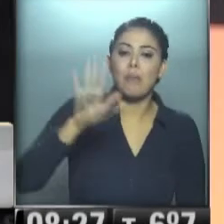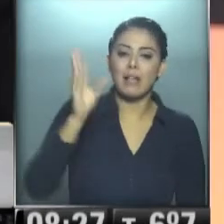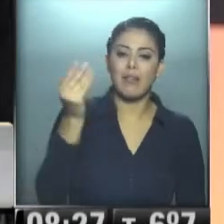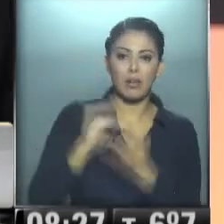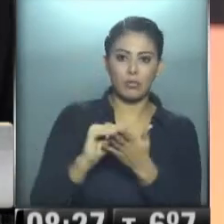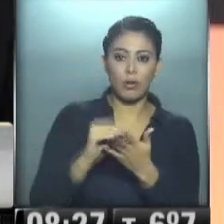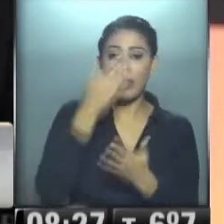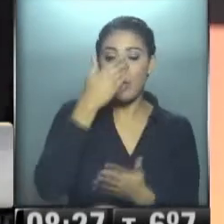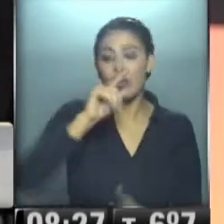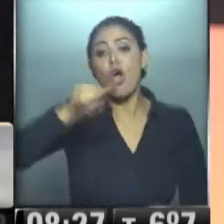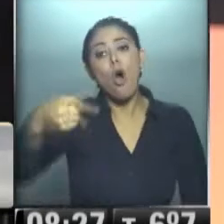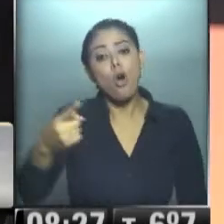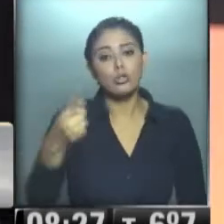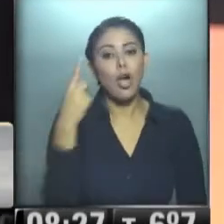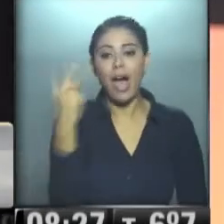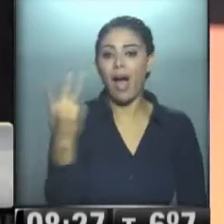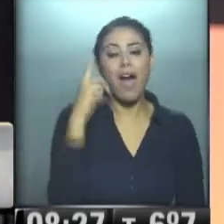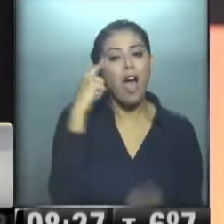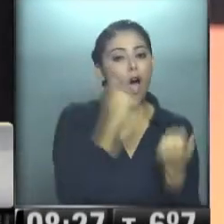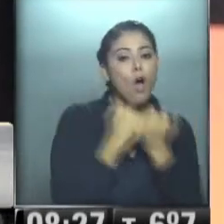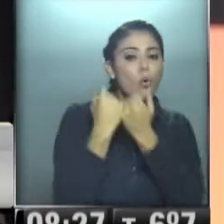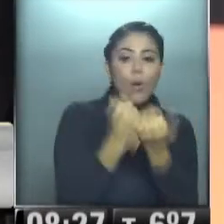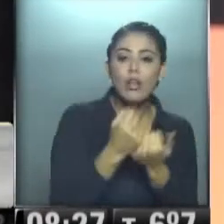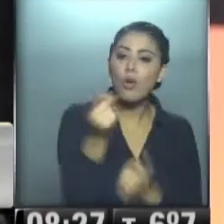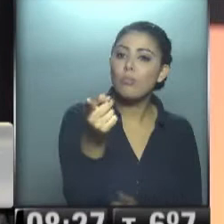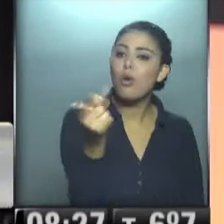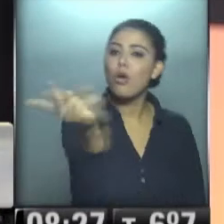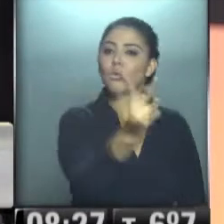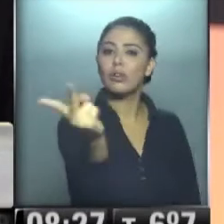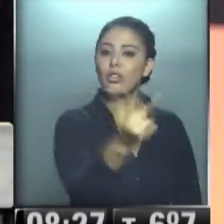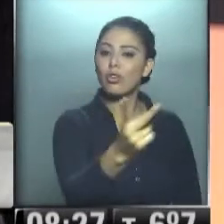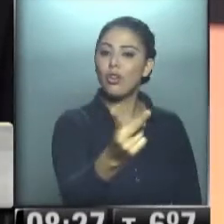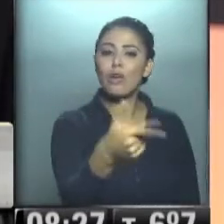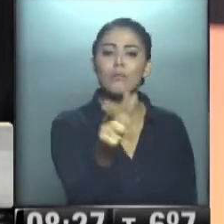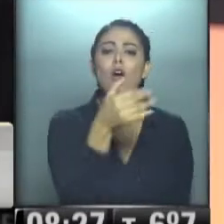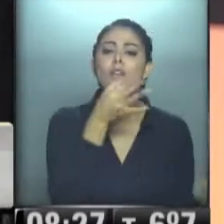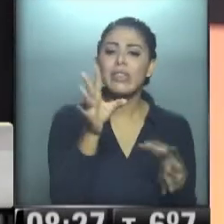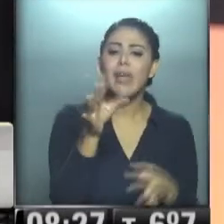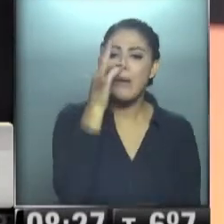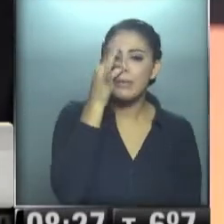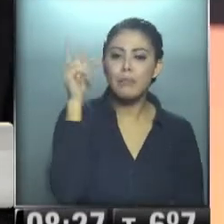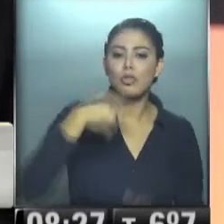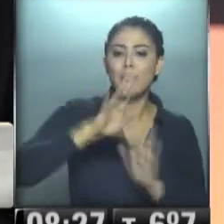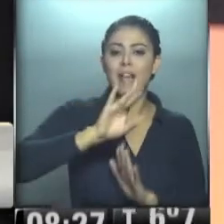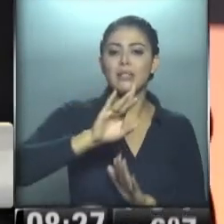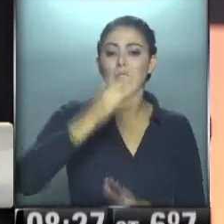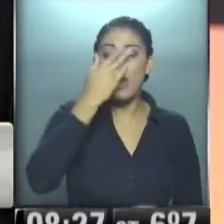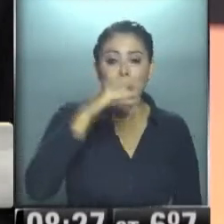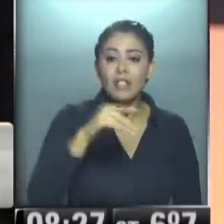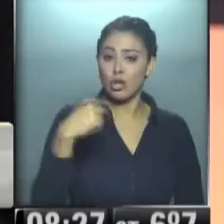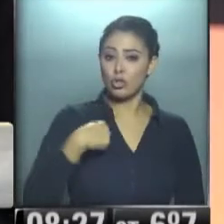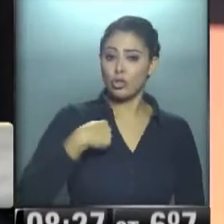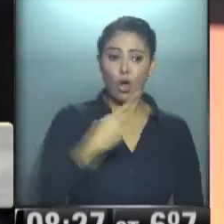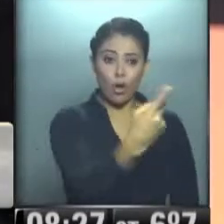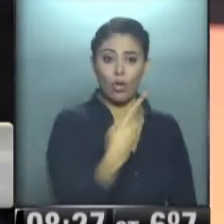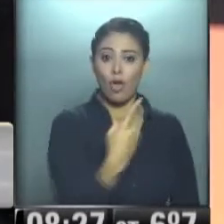valor y después hacemos otro un acuerdo una operación de voz silvia con roberto le vendes 20 por ciento arriba el otro valor y después yo